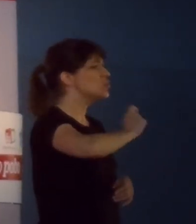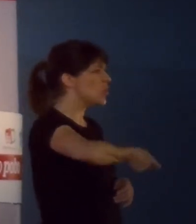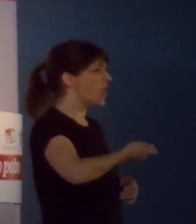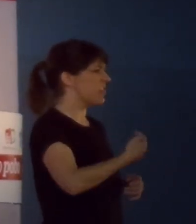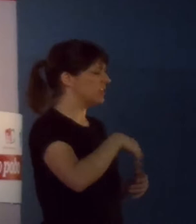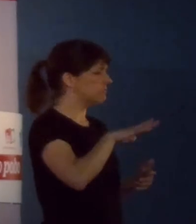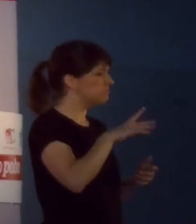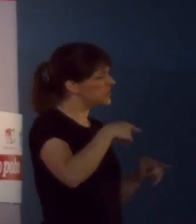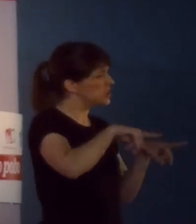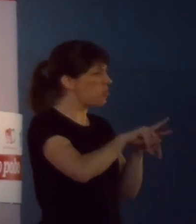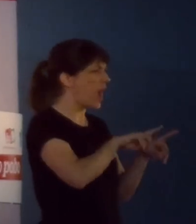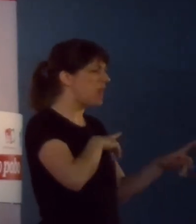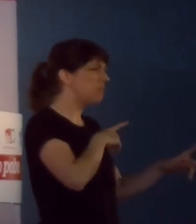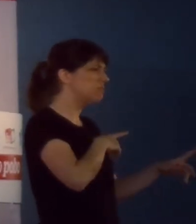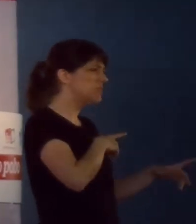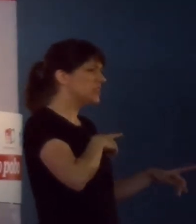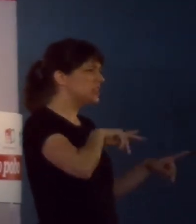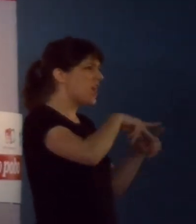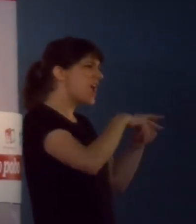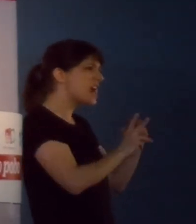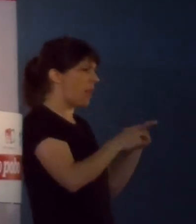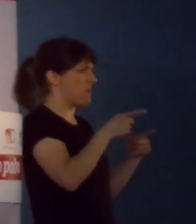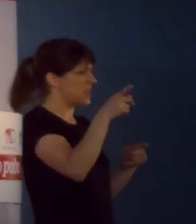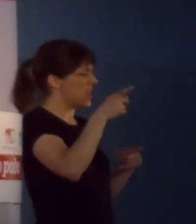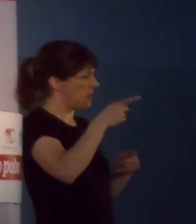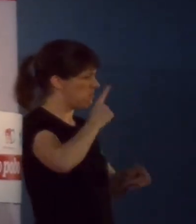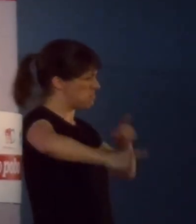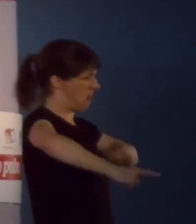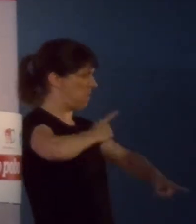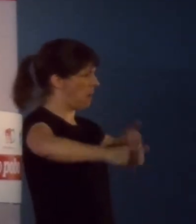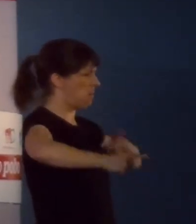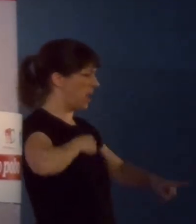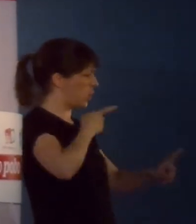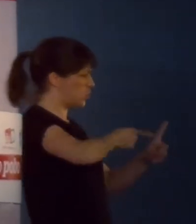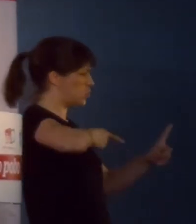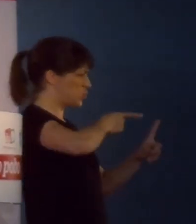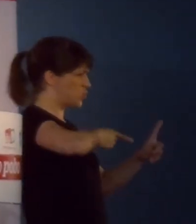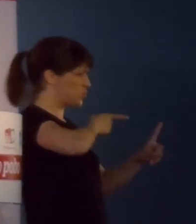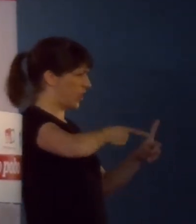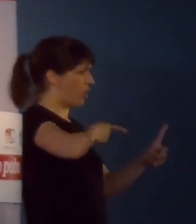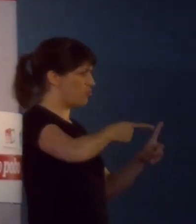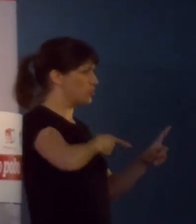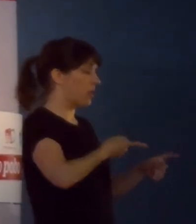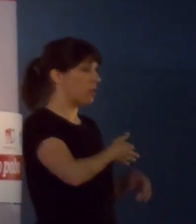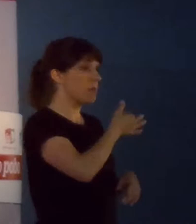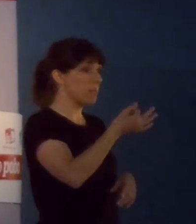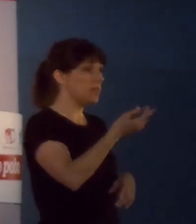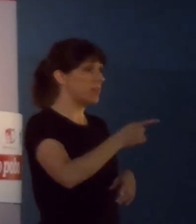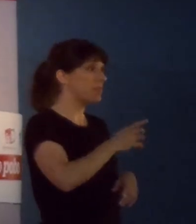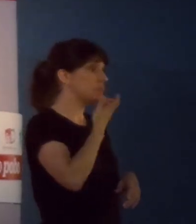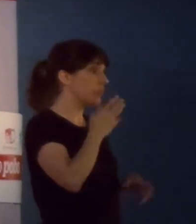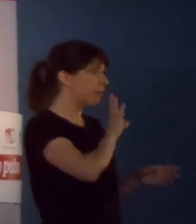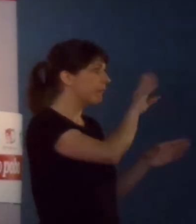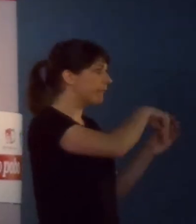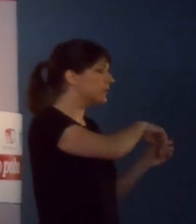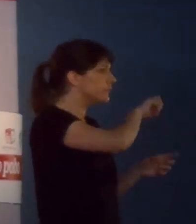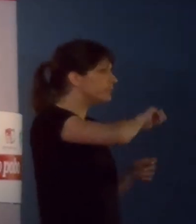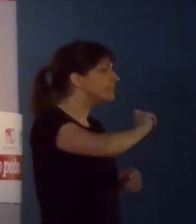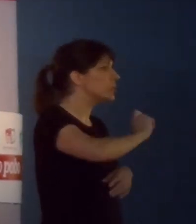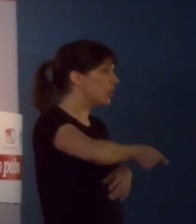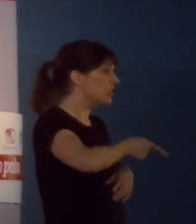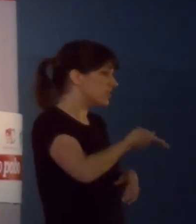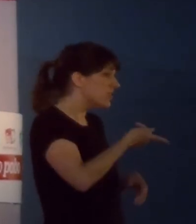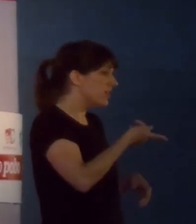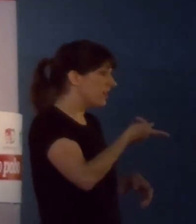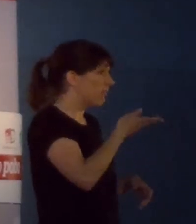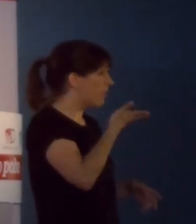nun instrumento da súa tiranía e que cando dentro da magistratura hai xuíces e magistrados